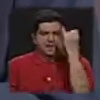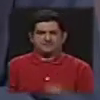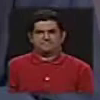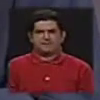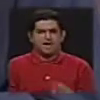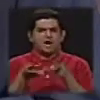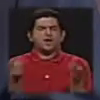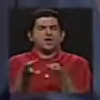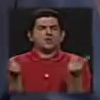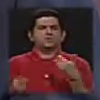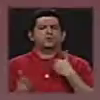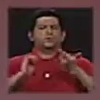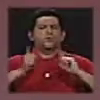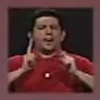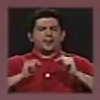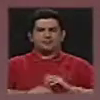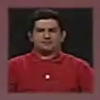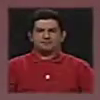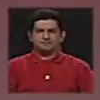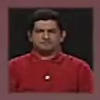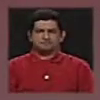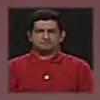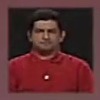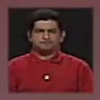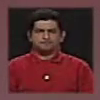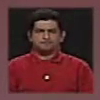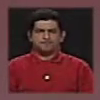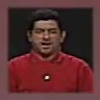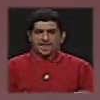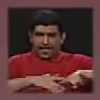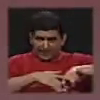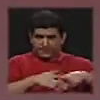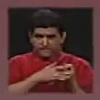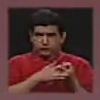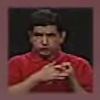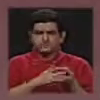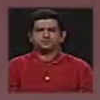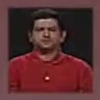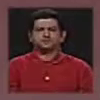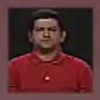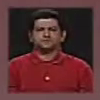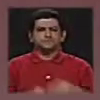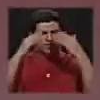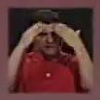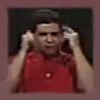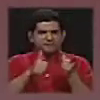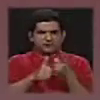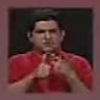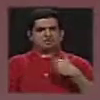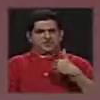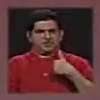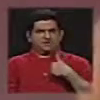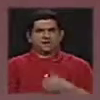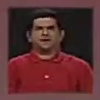¿qué resultados ha obtenido? Bueno, al principio la primera referencia que tuvimos